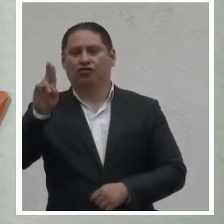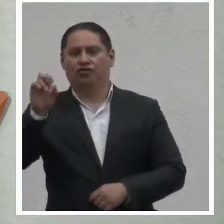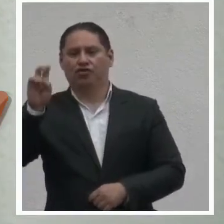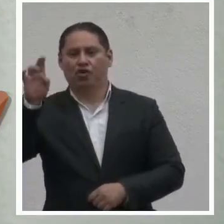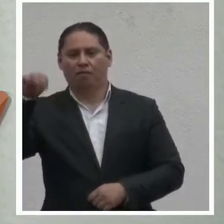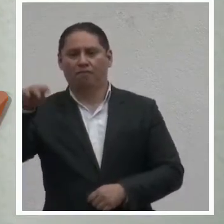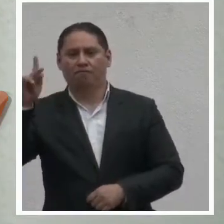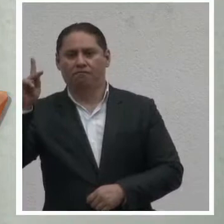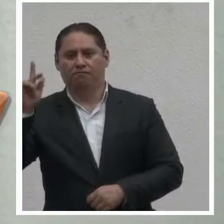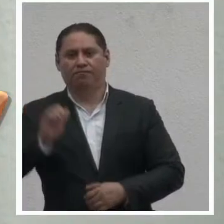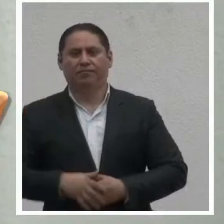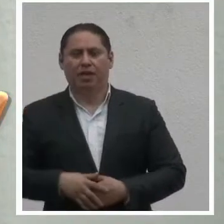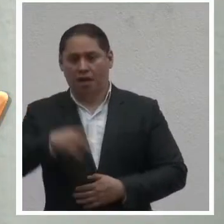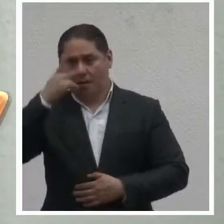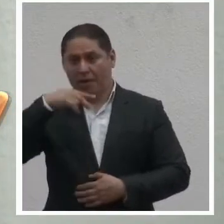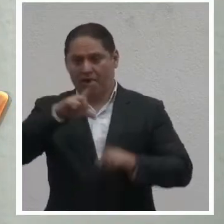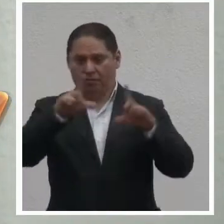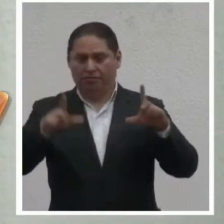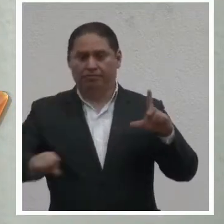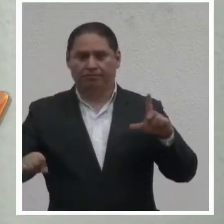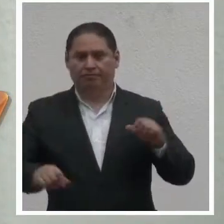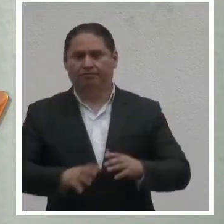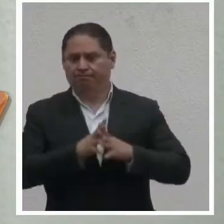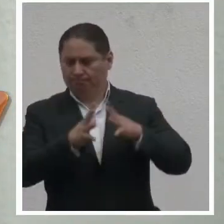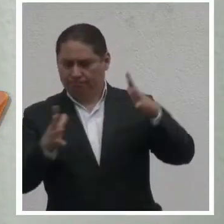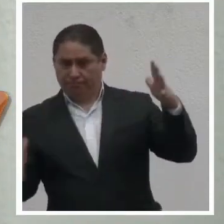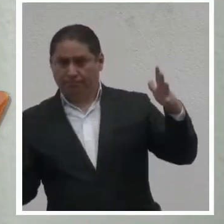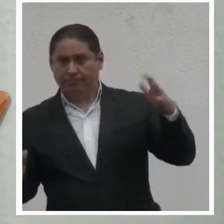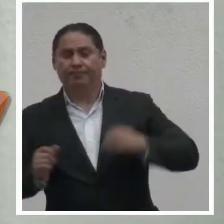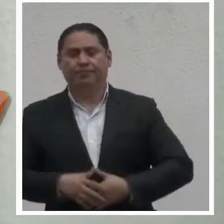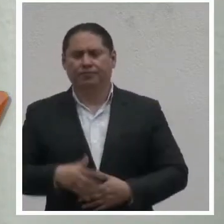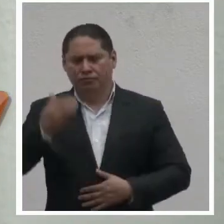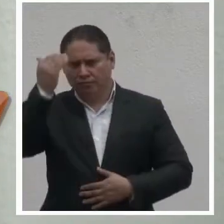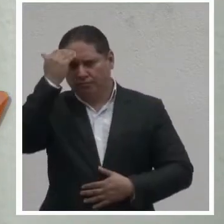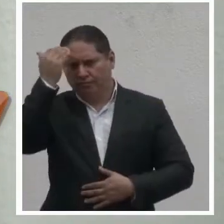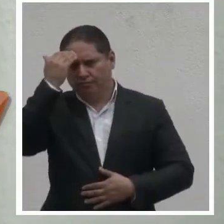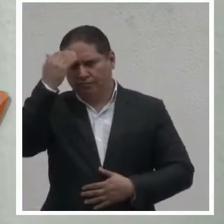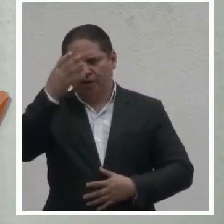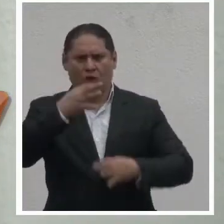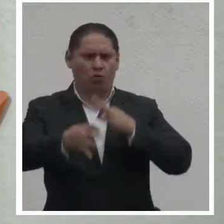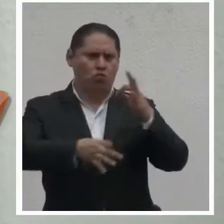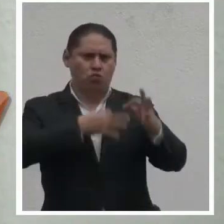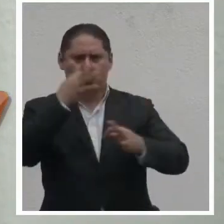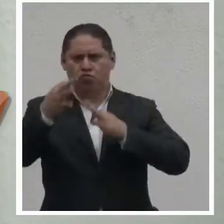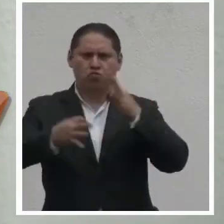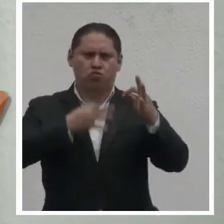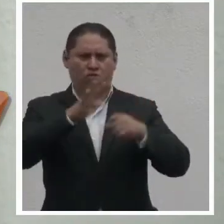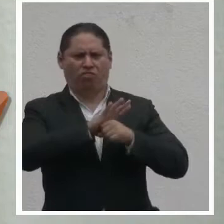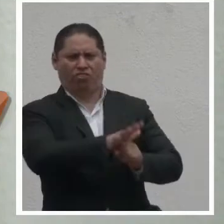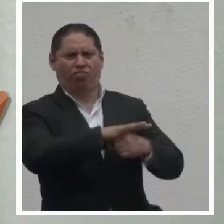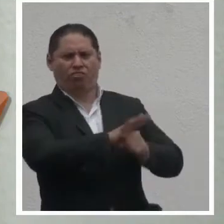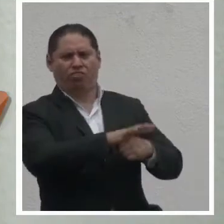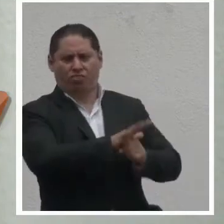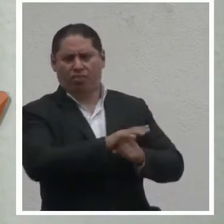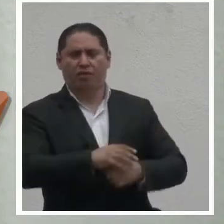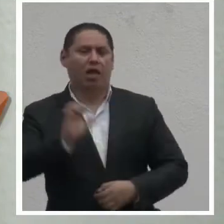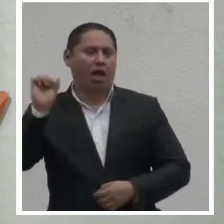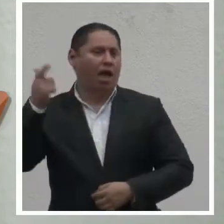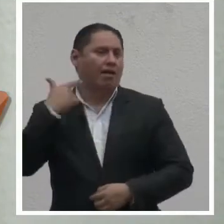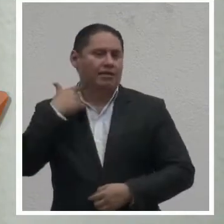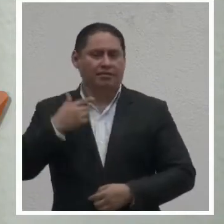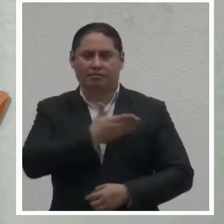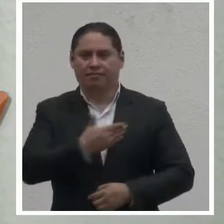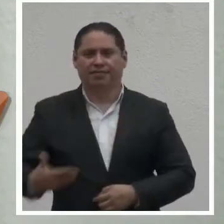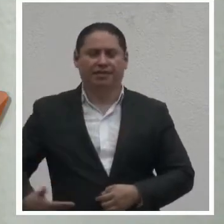mexicanos, a lo largo y ancho del país, hemos conocido las declaraciones ominosas del expresidente de